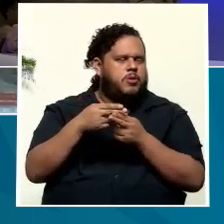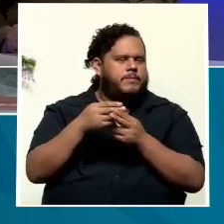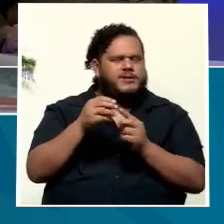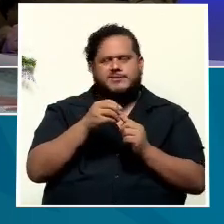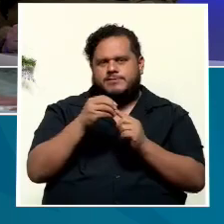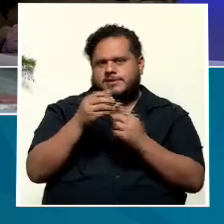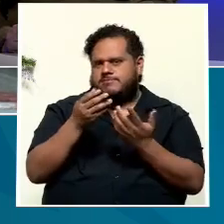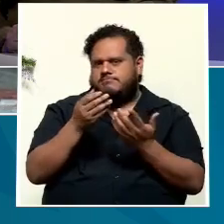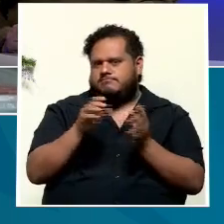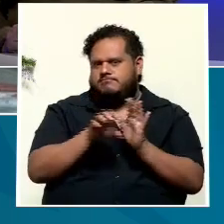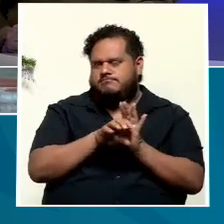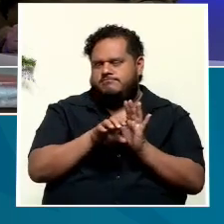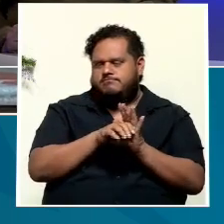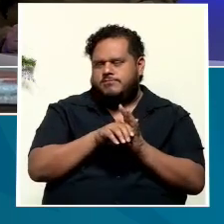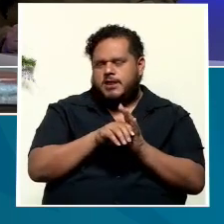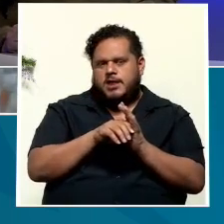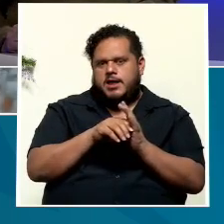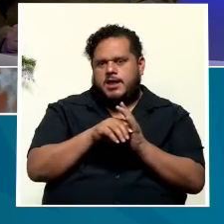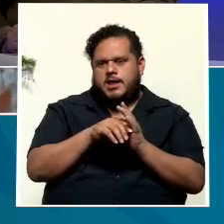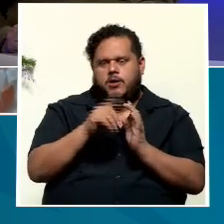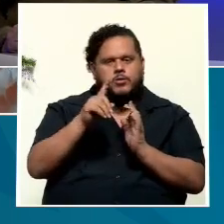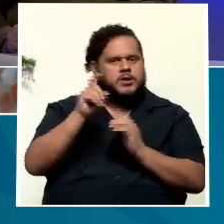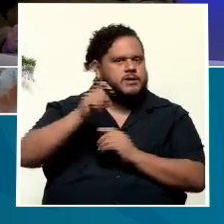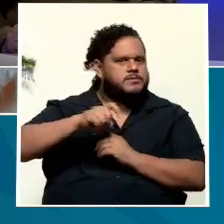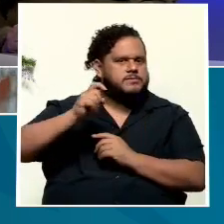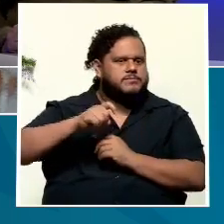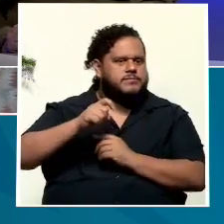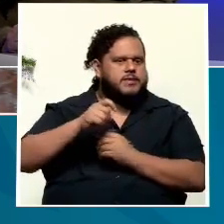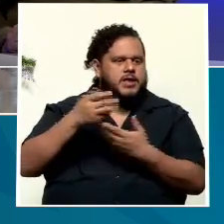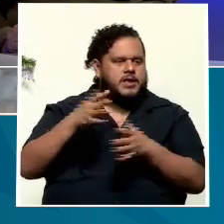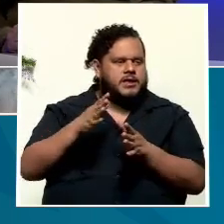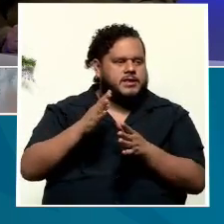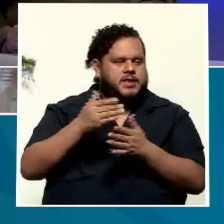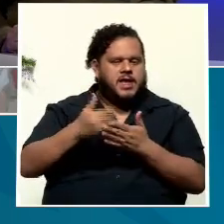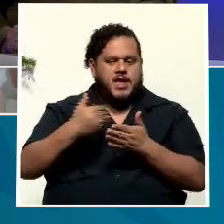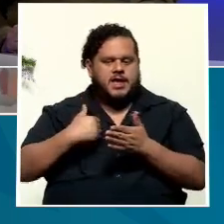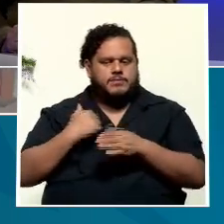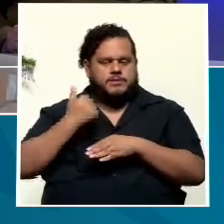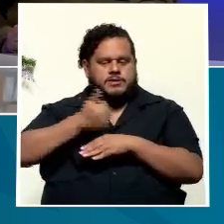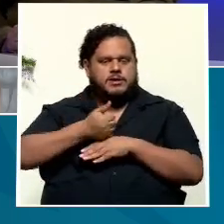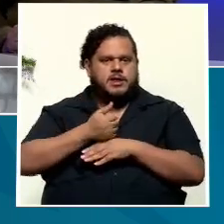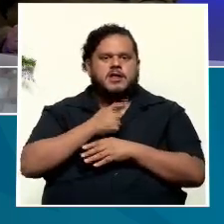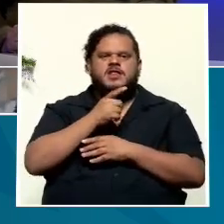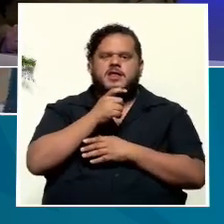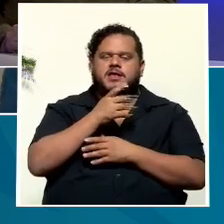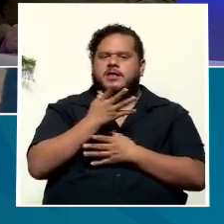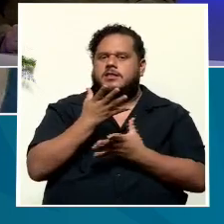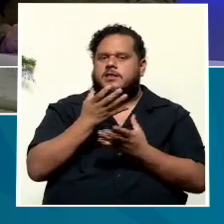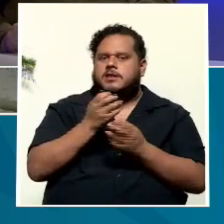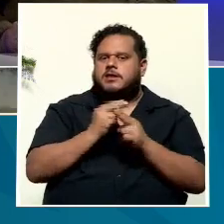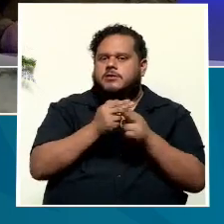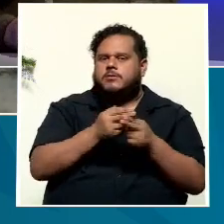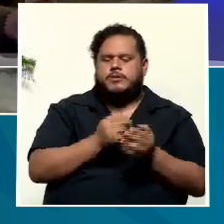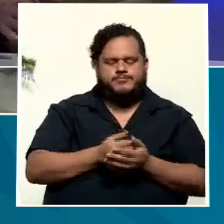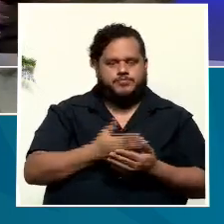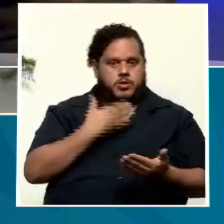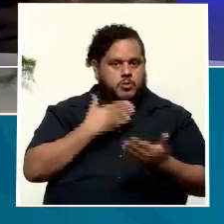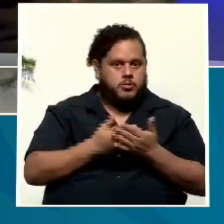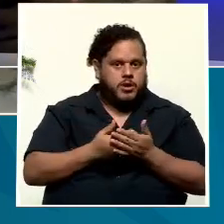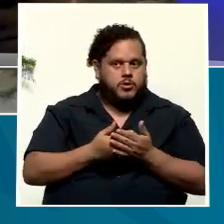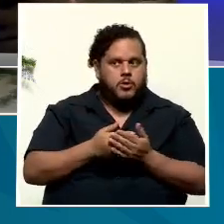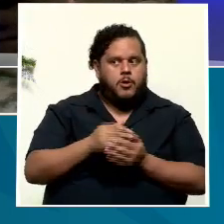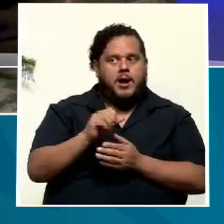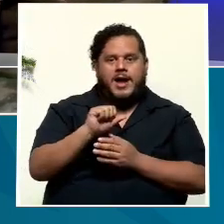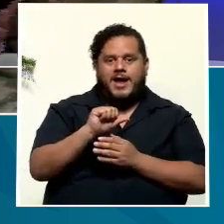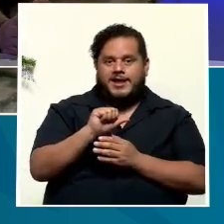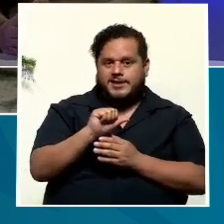medida de una necesidad ya preestablecida de a quién se quiere nombrar. Bueno, hay unas guías